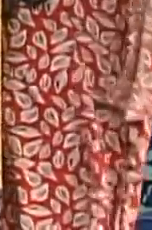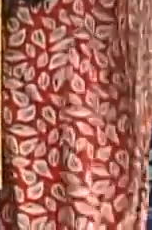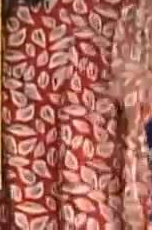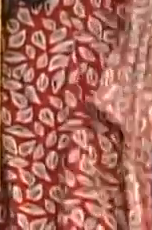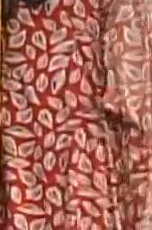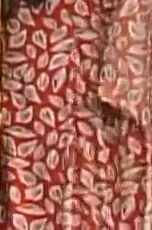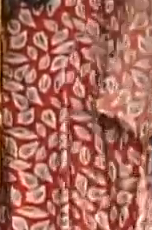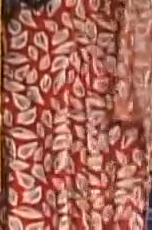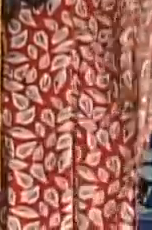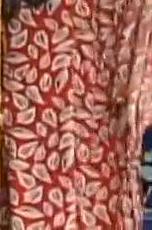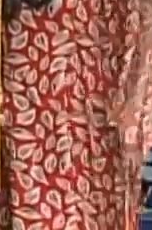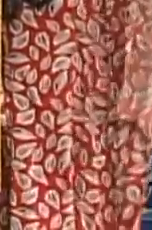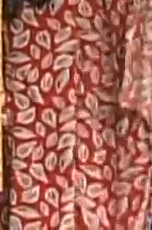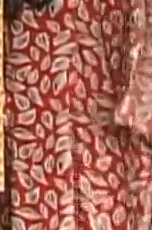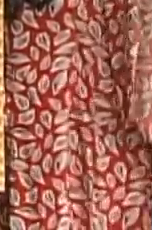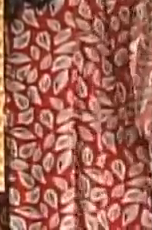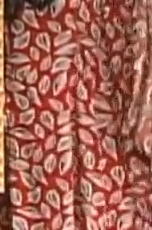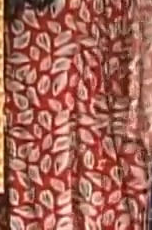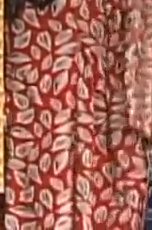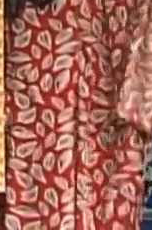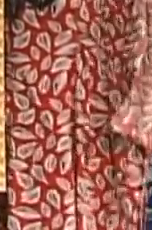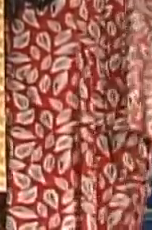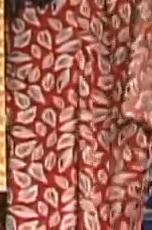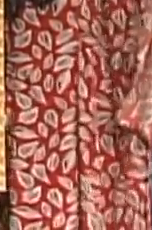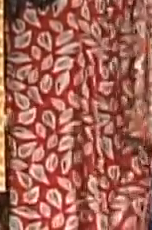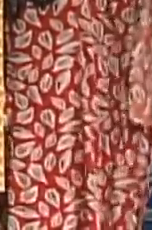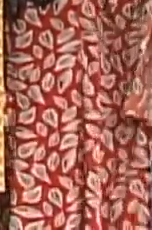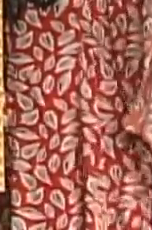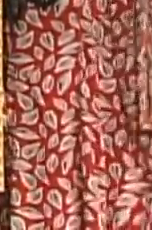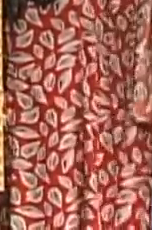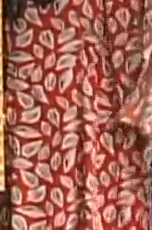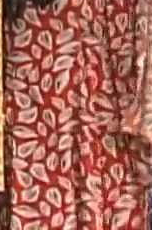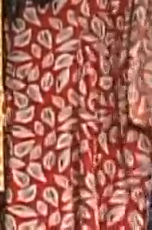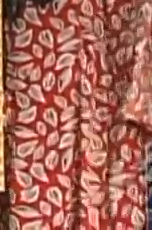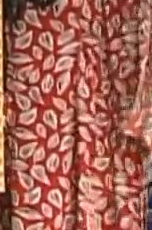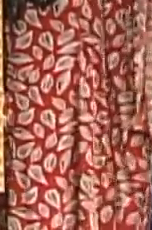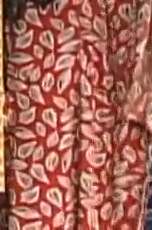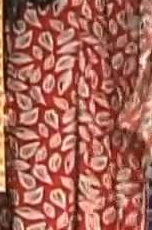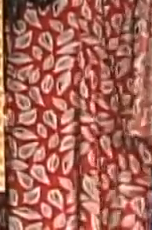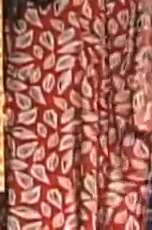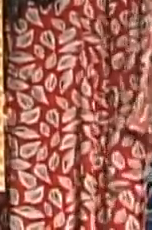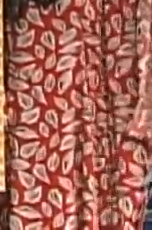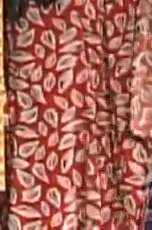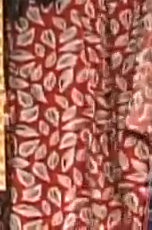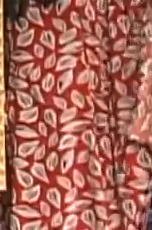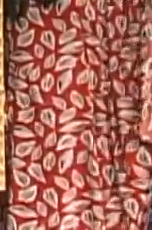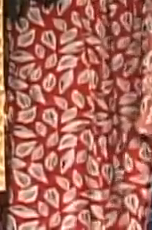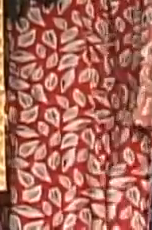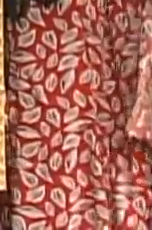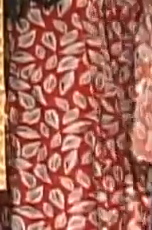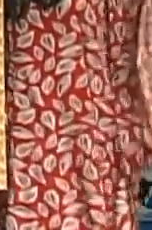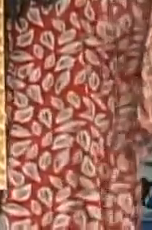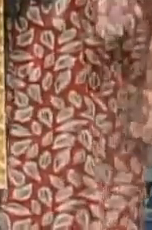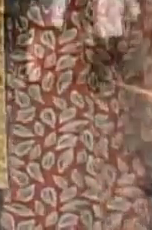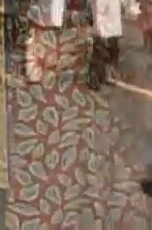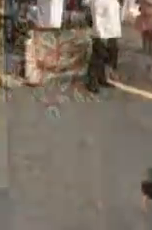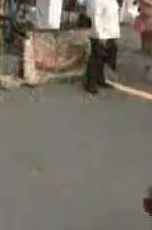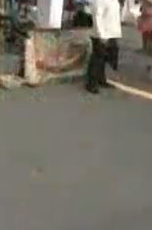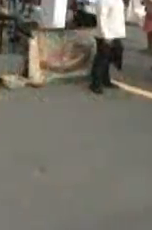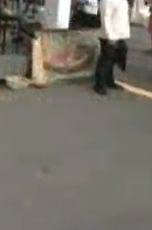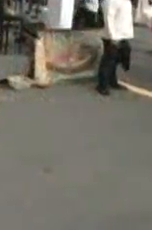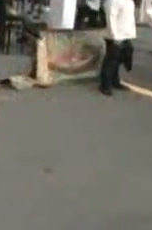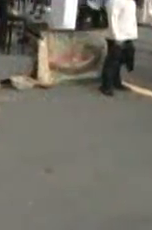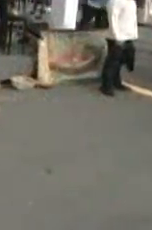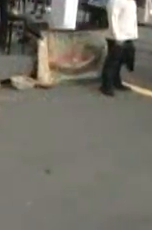una expresión de solidaridad, de acompañamiento, de amor del pueblo indígena con el presidente de la República, Nicolás